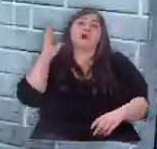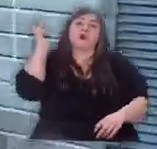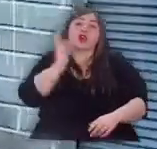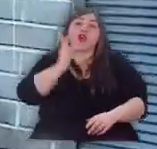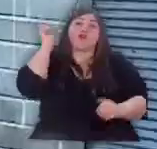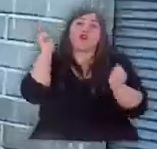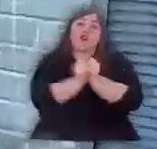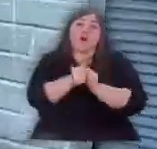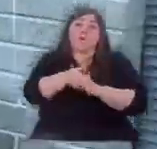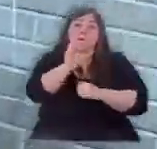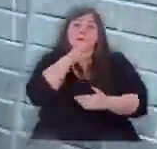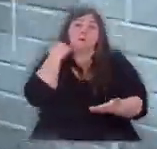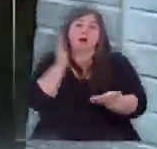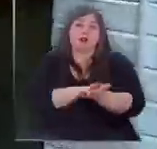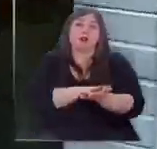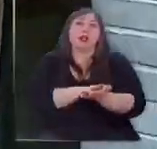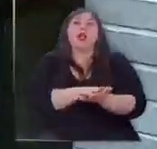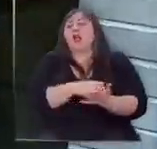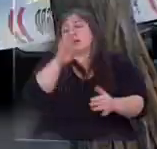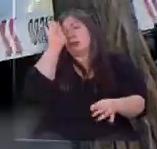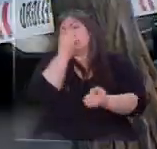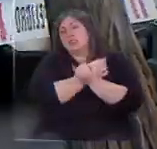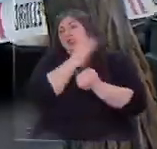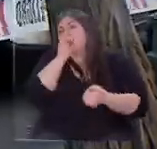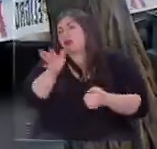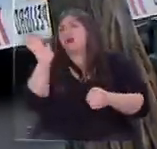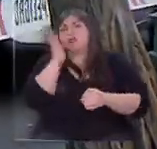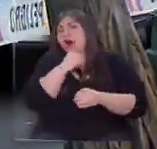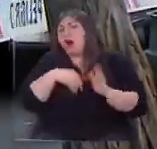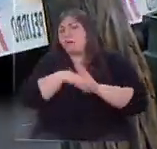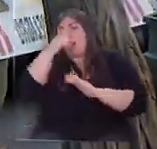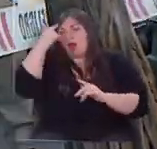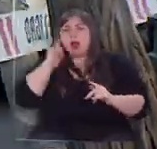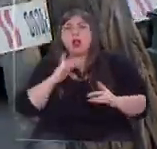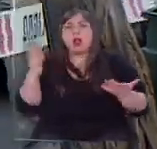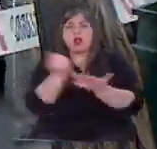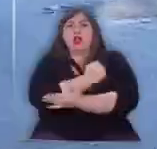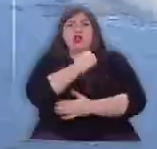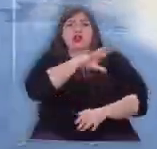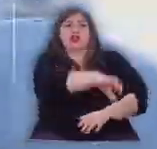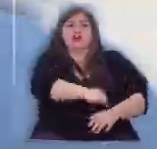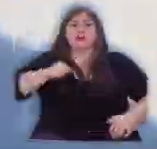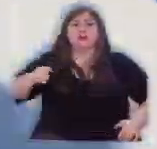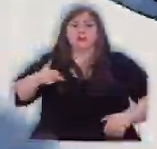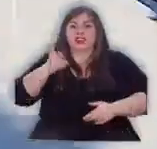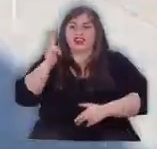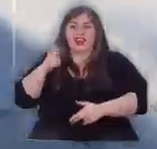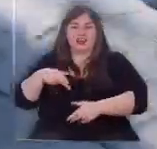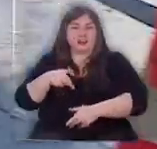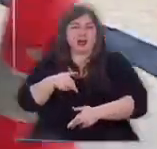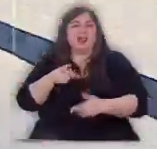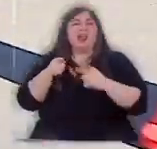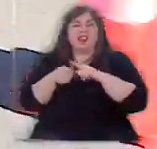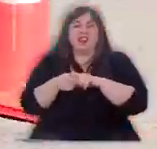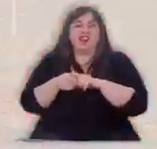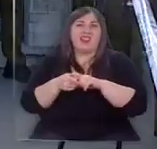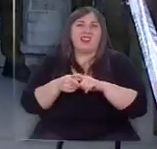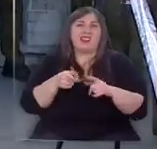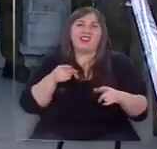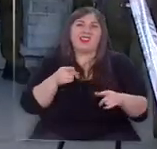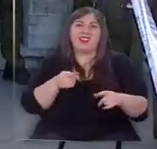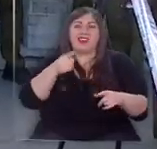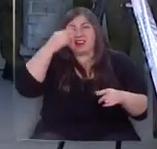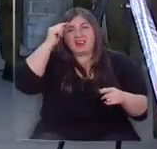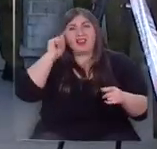homicidio. La policía detalló que no hubo más heridos y que además logró incautar el arma del disparo. Trascendió que el detenido, que